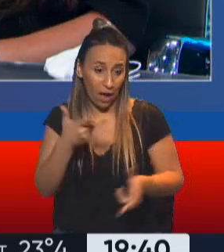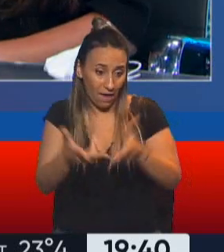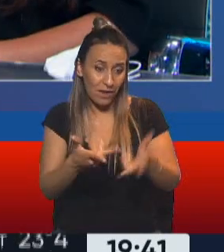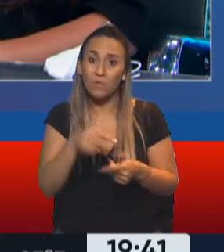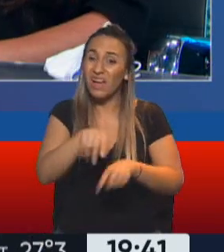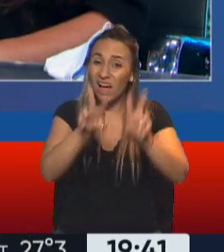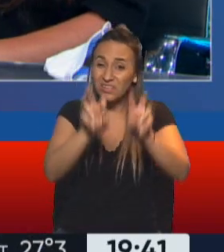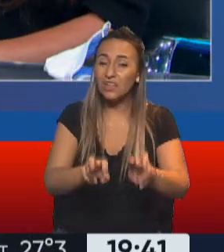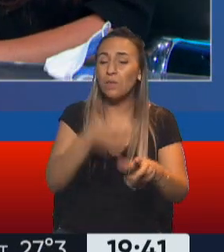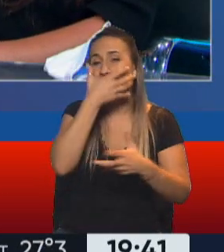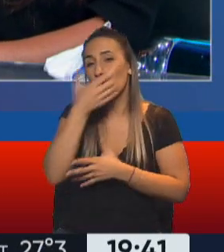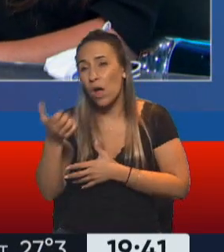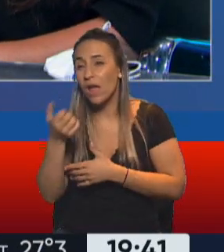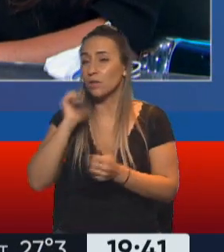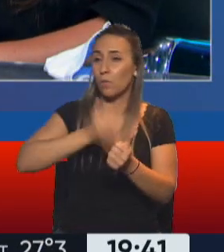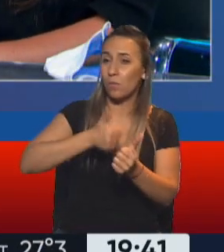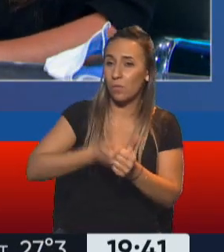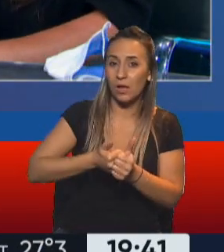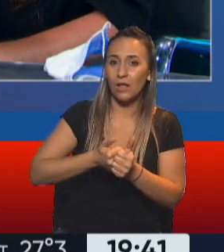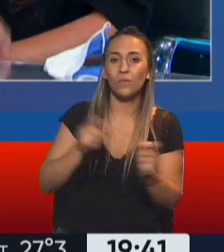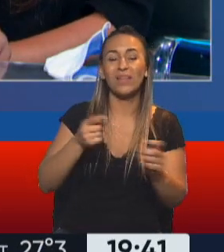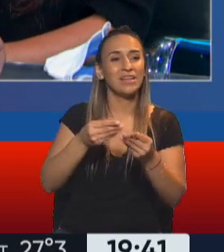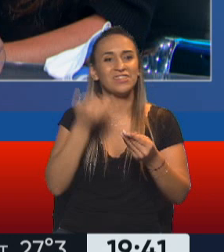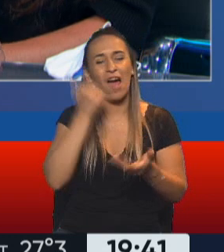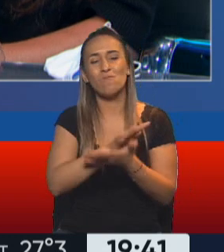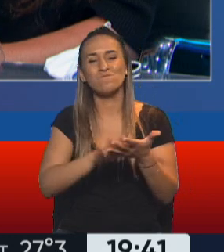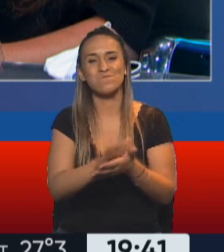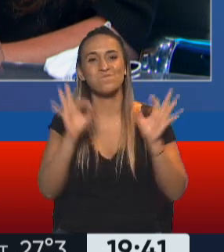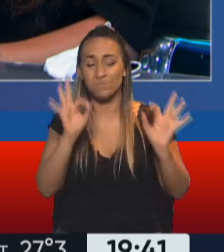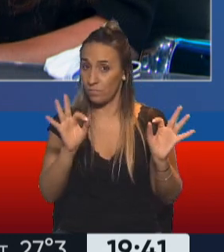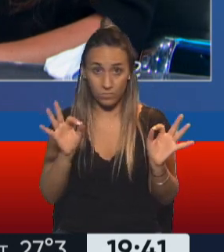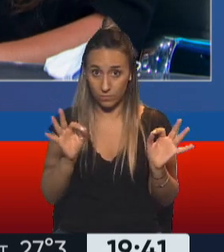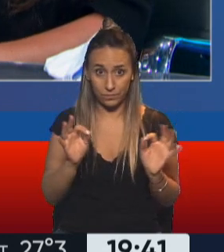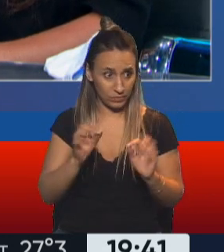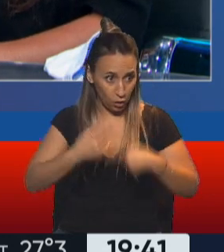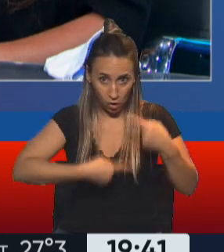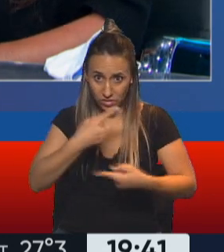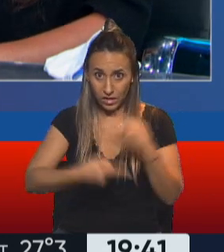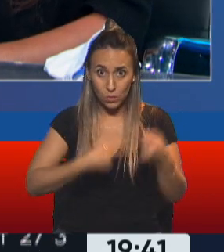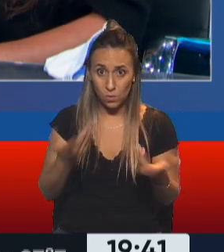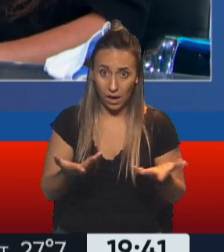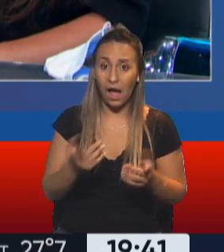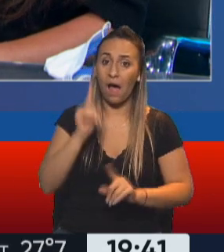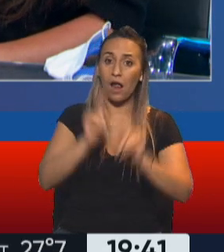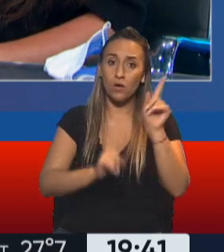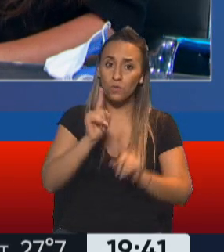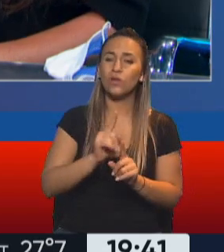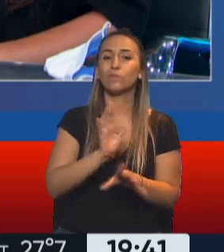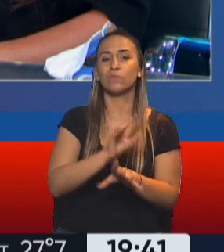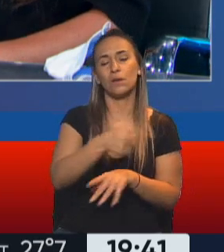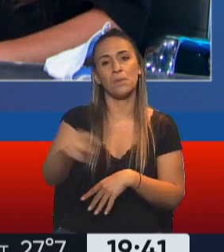de hablar, no porque dejaran de existir las situaciones de trata, no solo con fines de explotación sexual, sino además también con fines de explotación